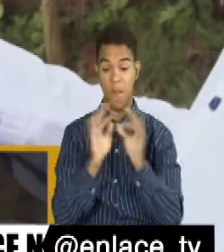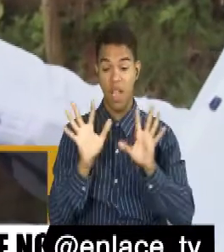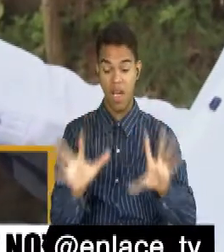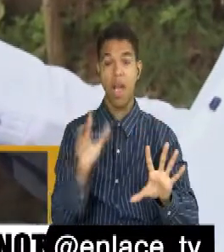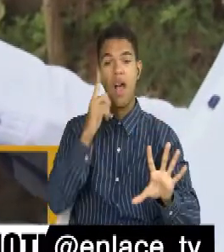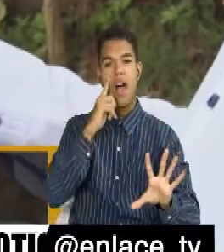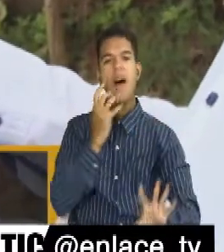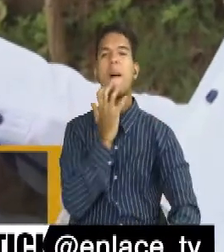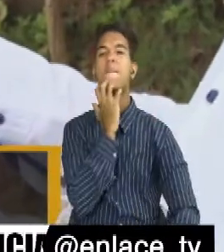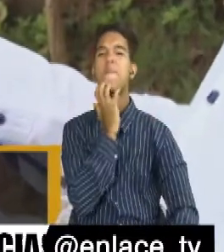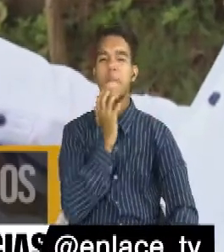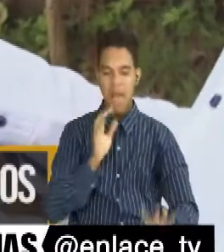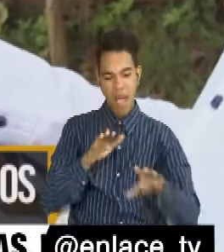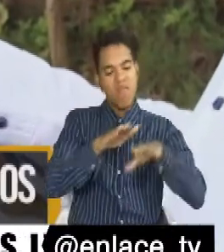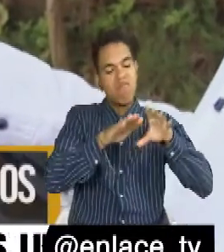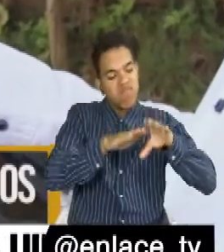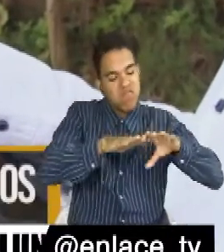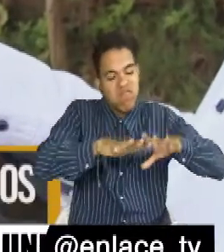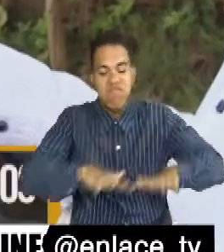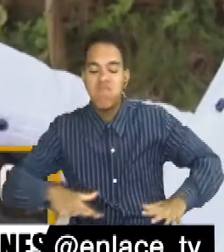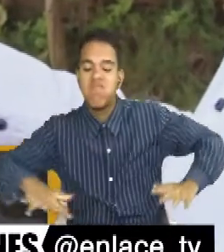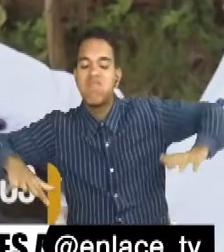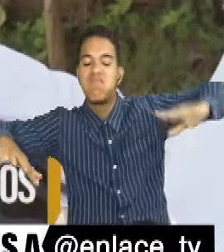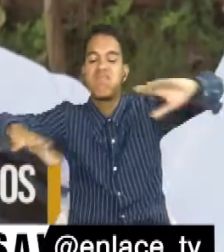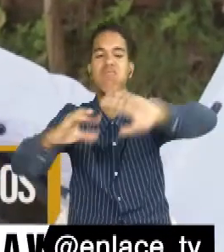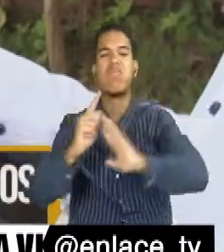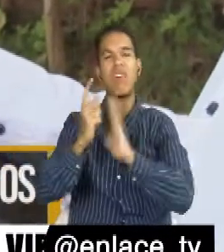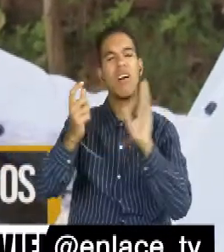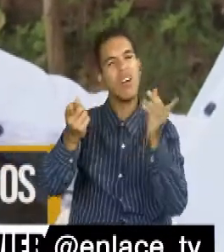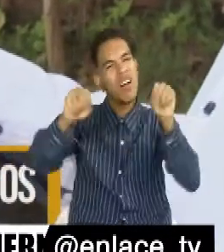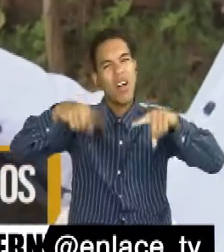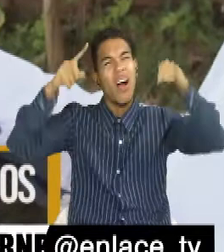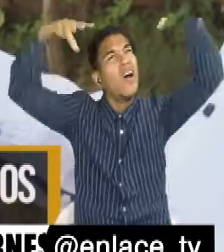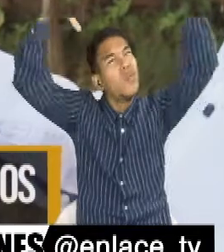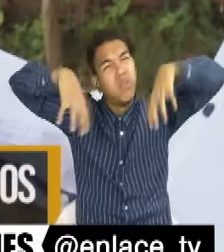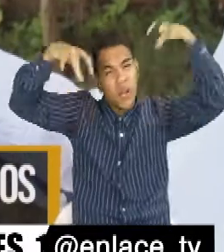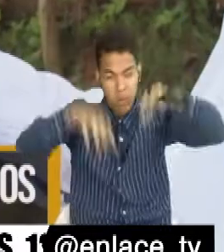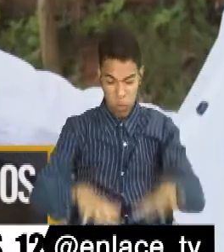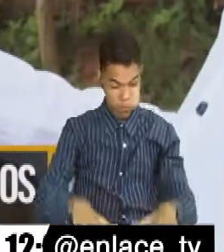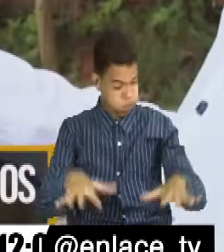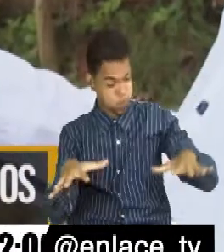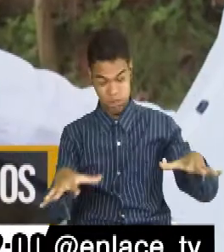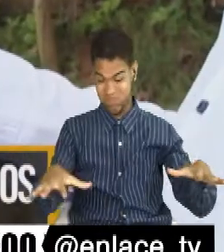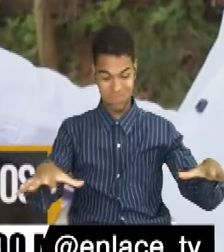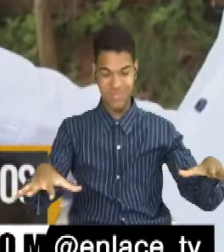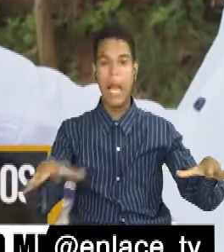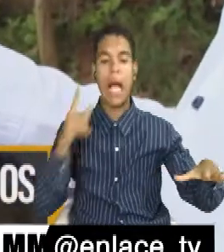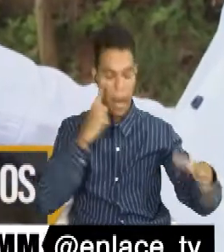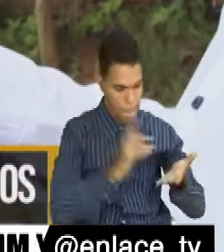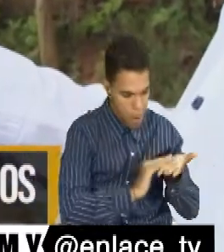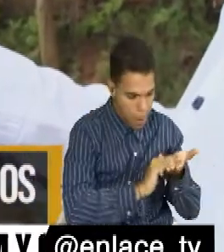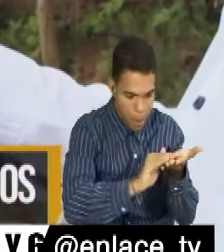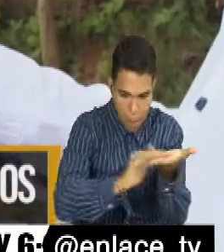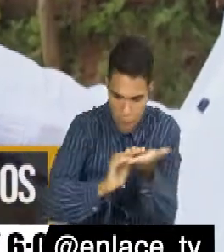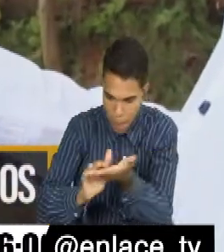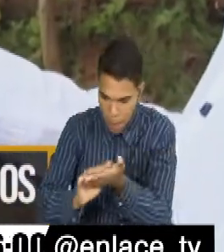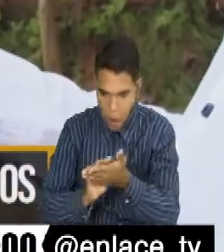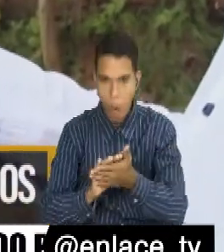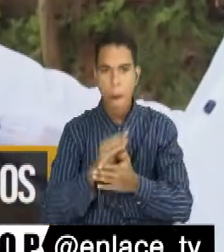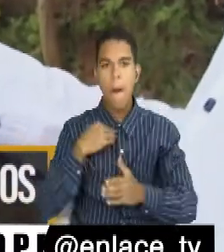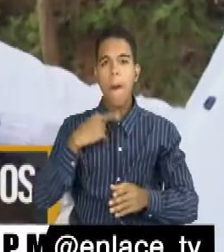estamos también trabajando el tema de las aguas lluvias y posteriormente vamos a realizar la pavimentación, que también está incluido dentro del programa